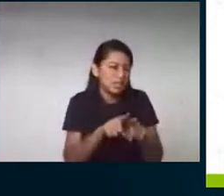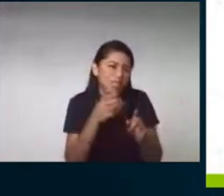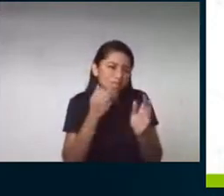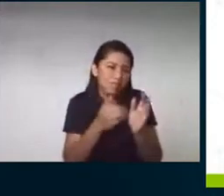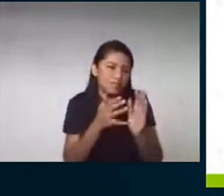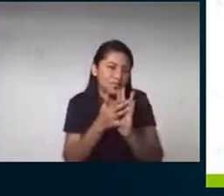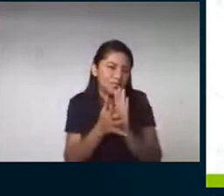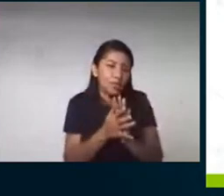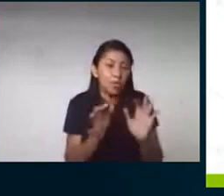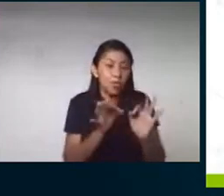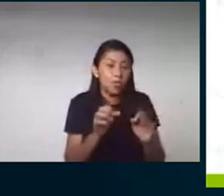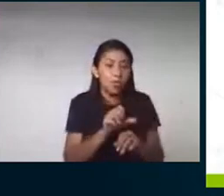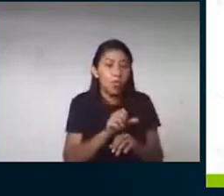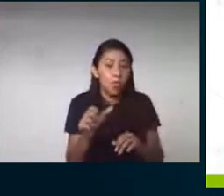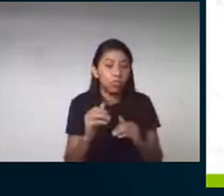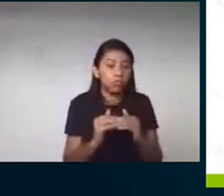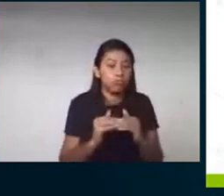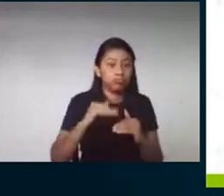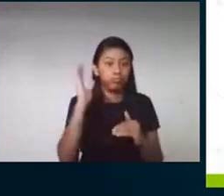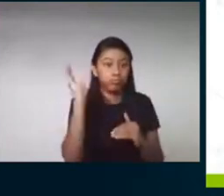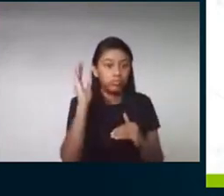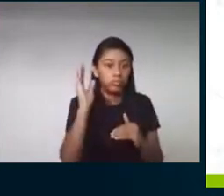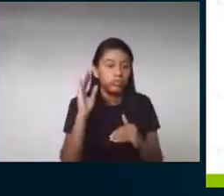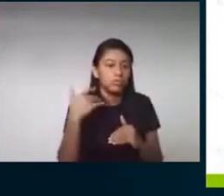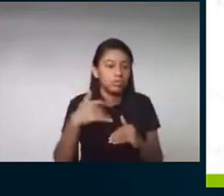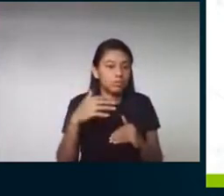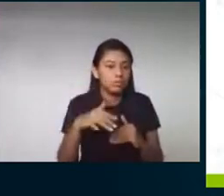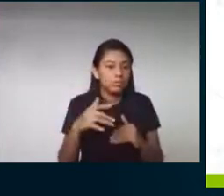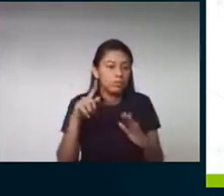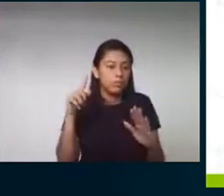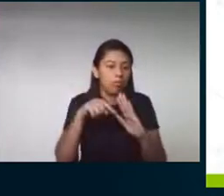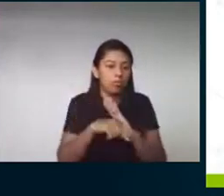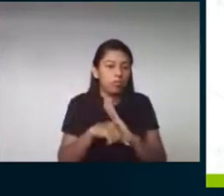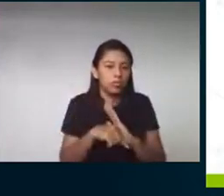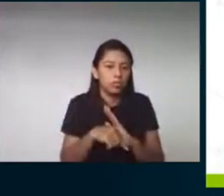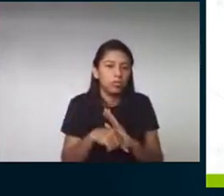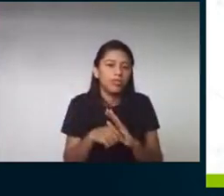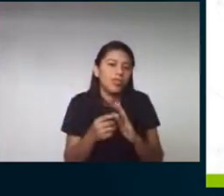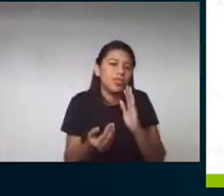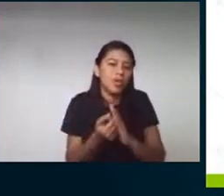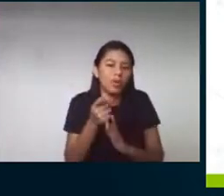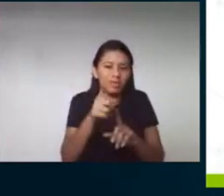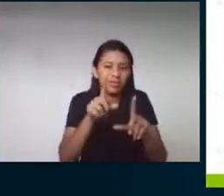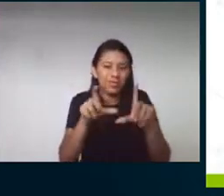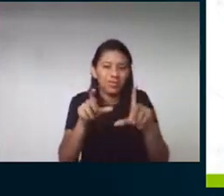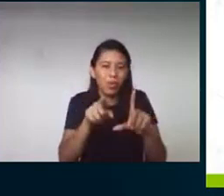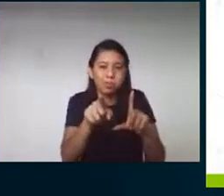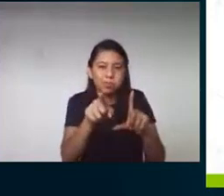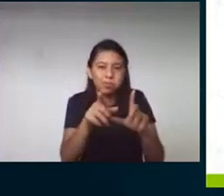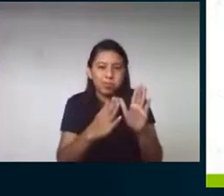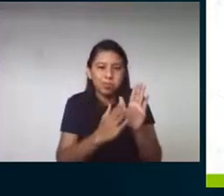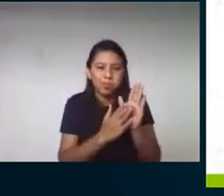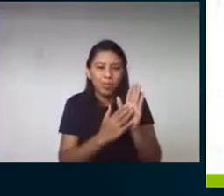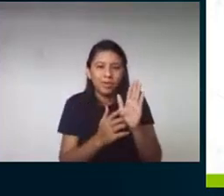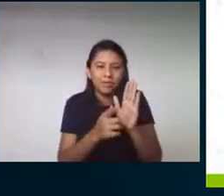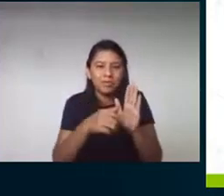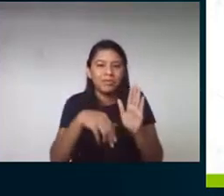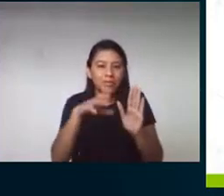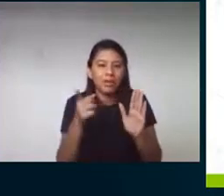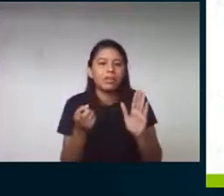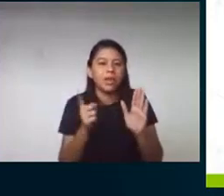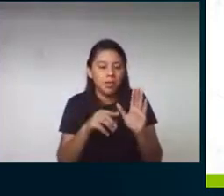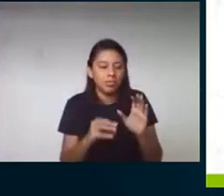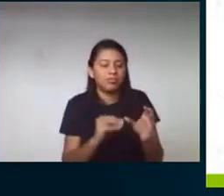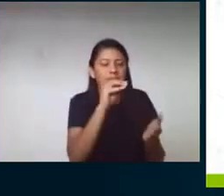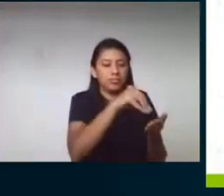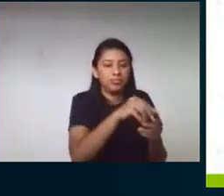un componente adicional de innovación tecnológica, por ejemplo, los simuladores de fluidos, que entregan un mayor nivel de detalle,